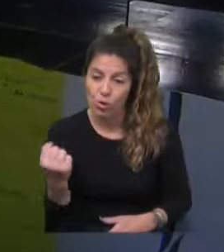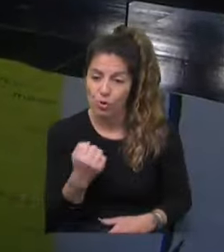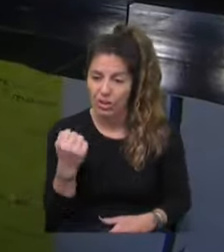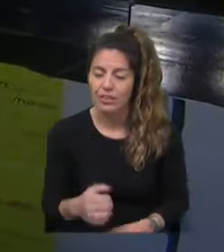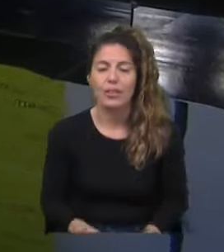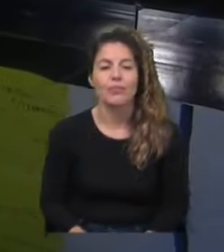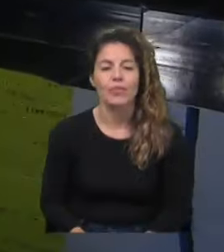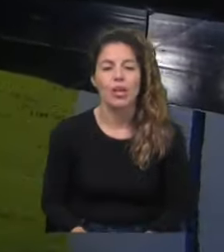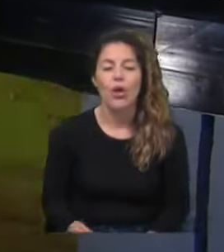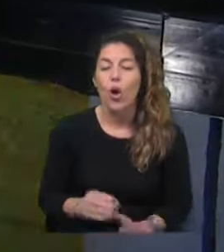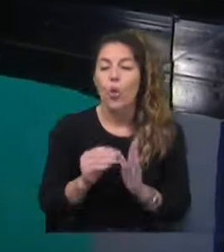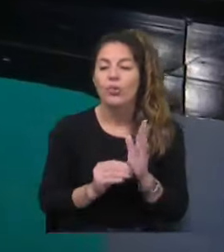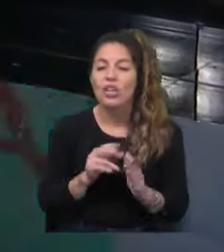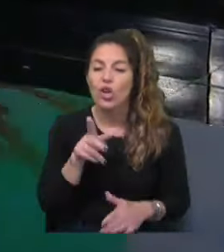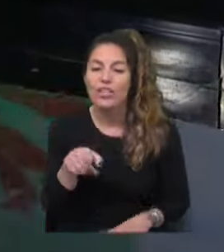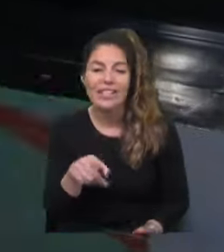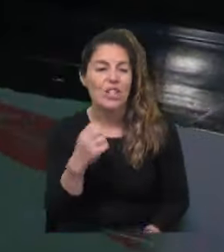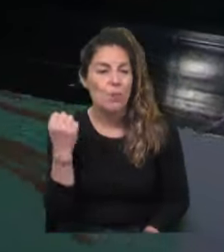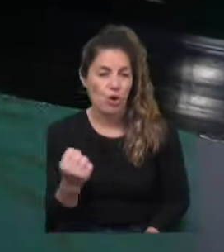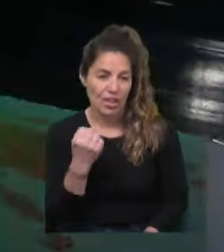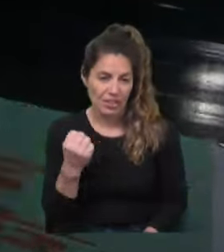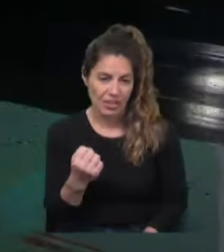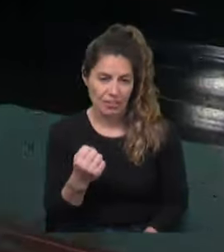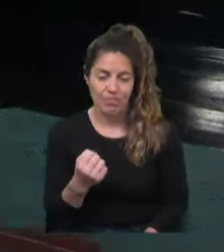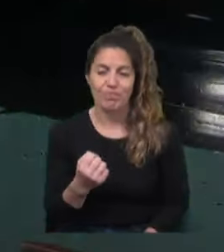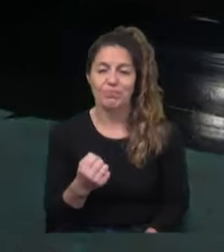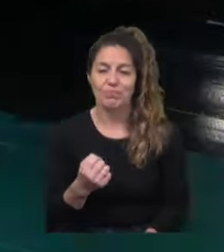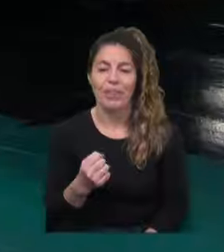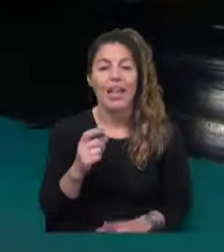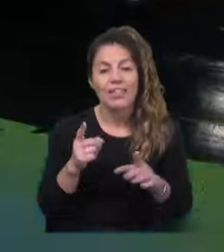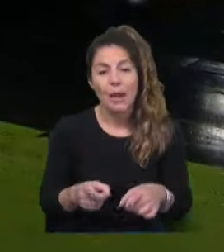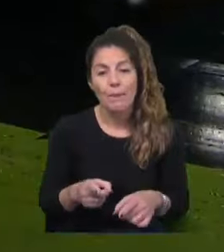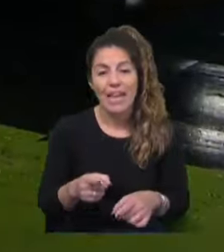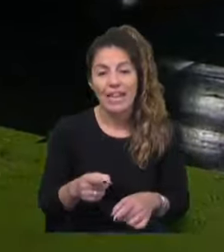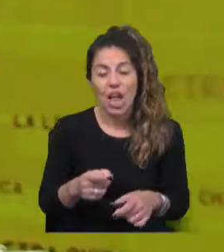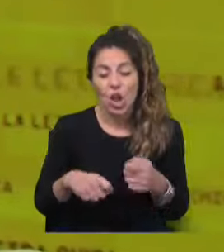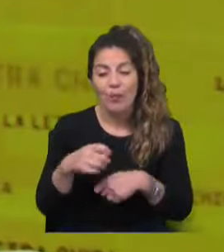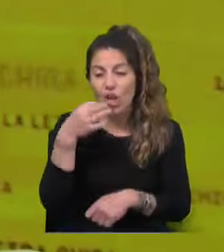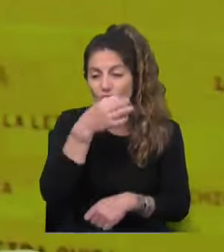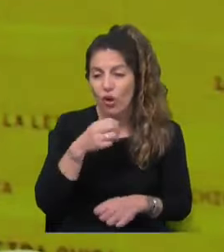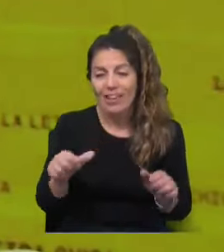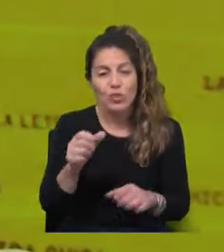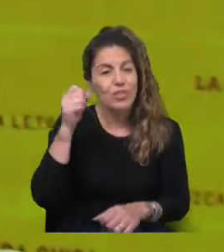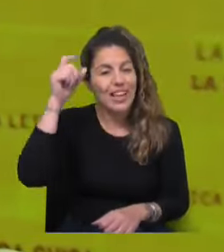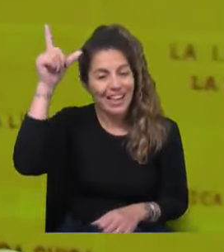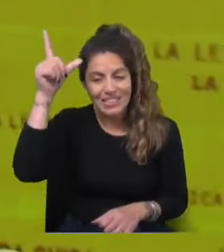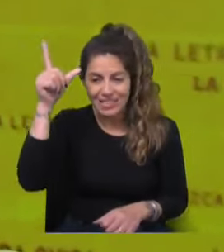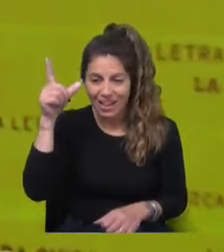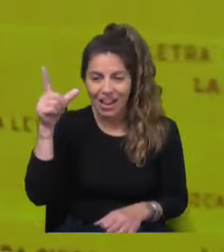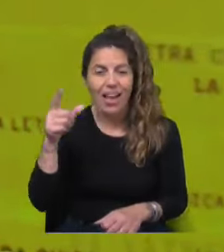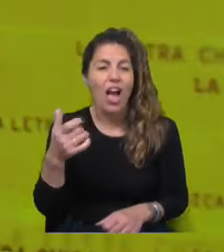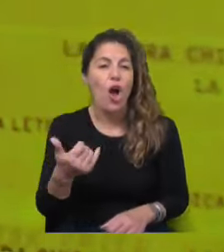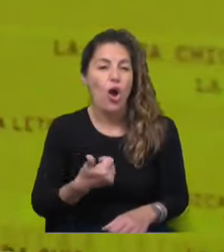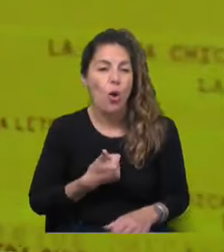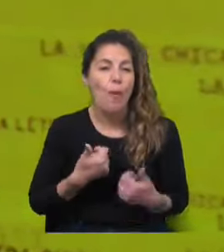dato de lo que decía Lucas es importante, claro, que también los narcos hacen su inteligencia y como